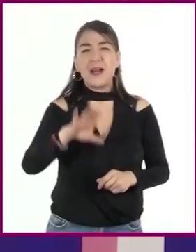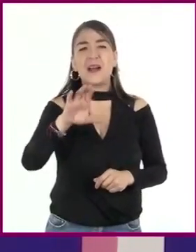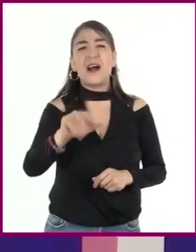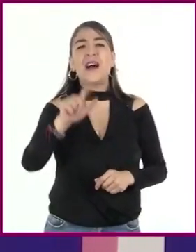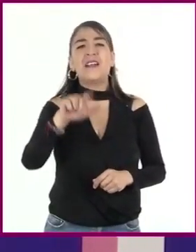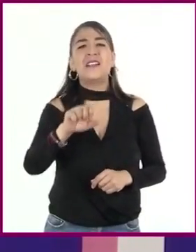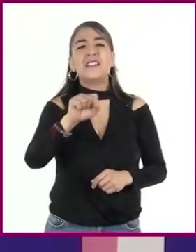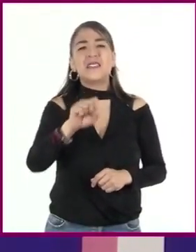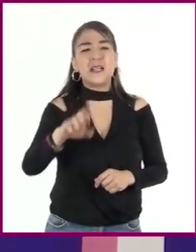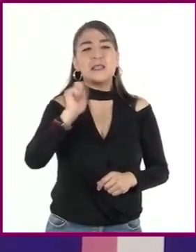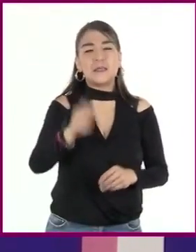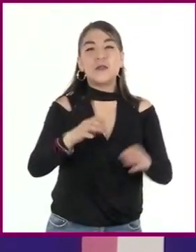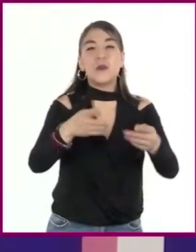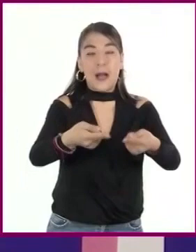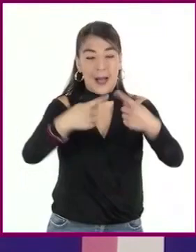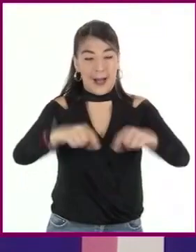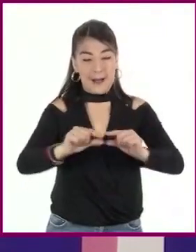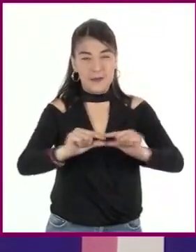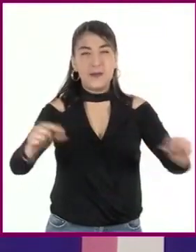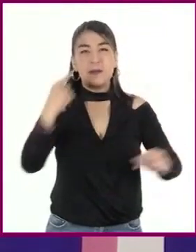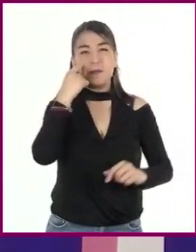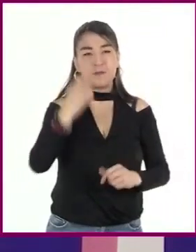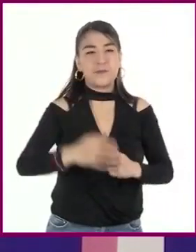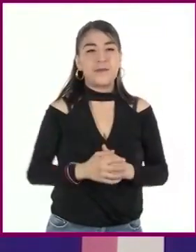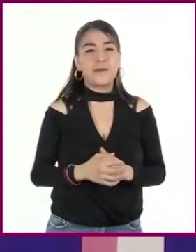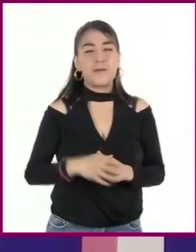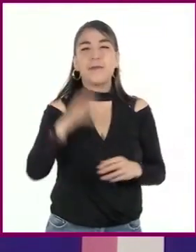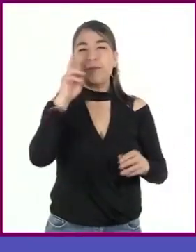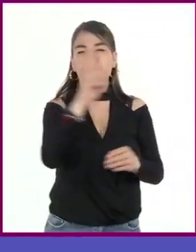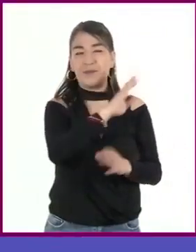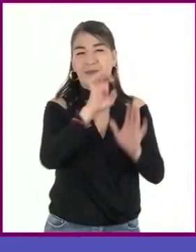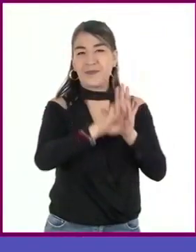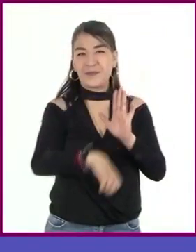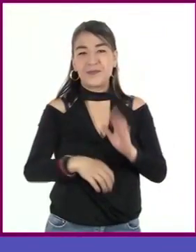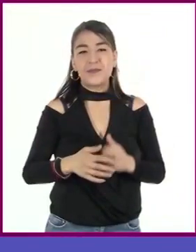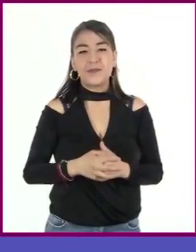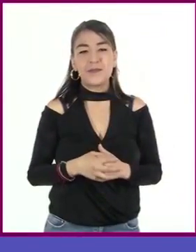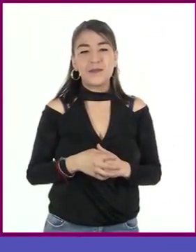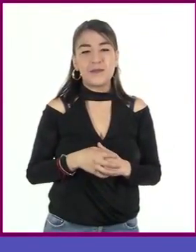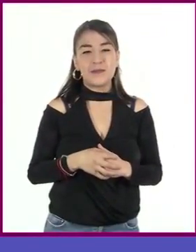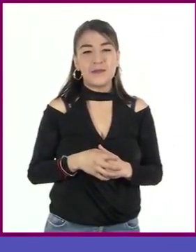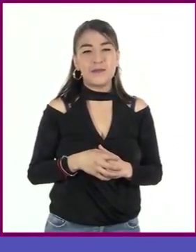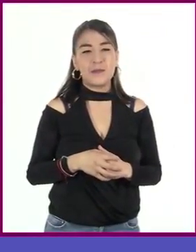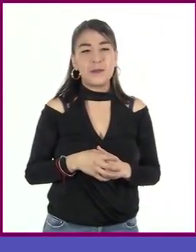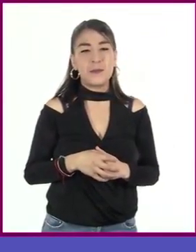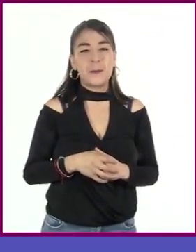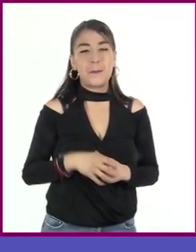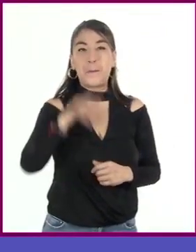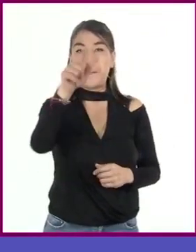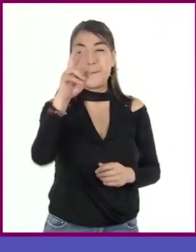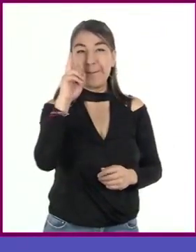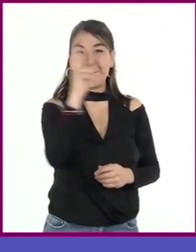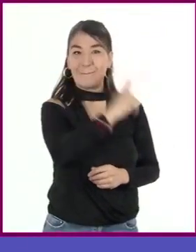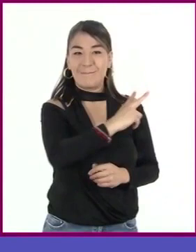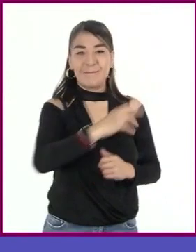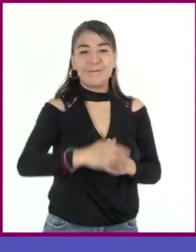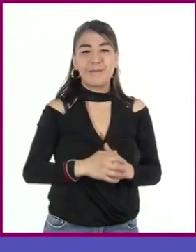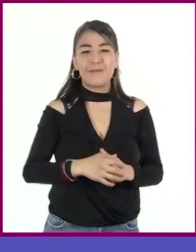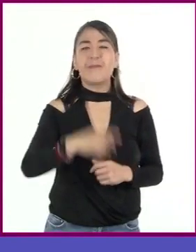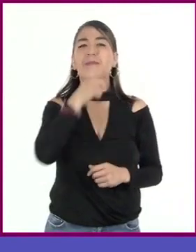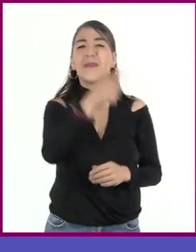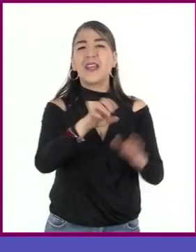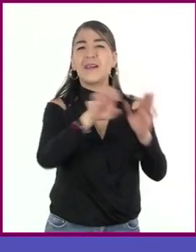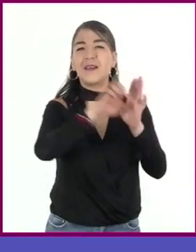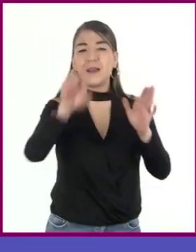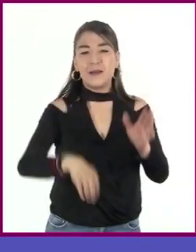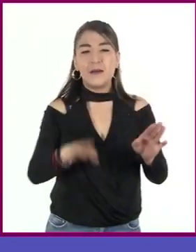la parte de abajo del documento. Mira, como en este ejemplo. Si te fijas, en el ejemplo se alcanzan a